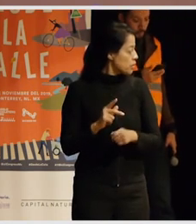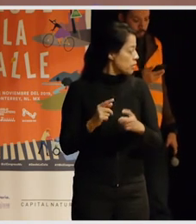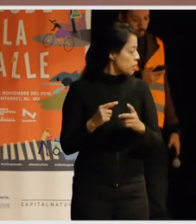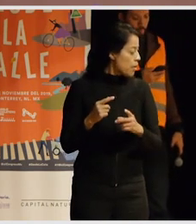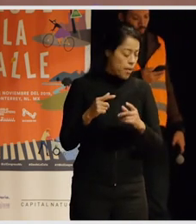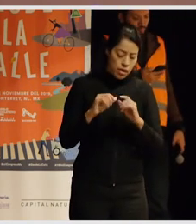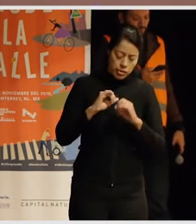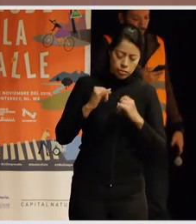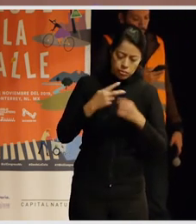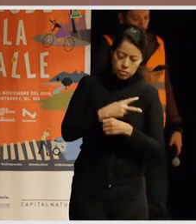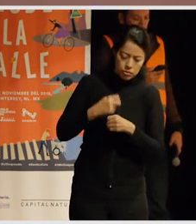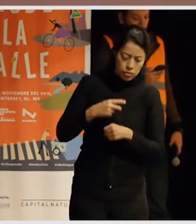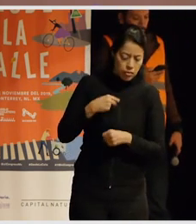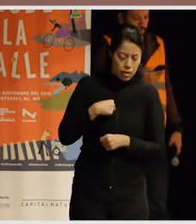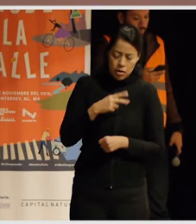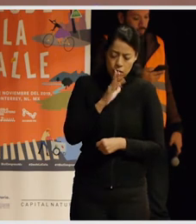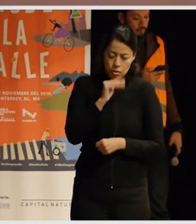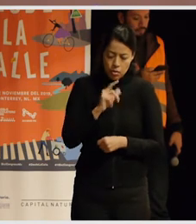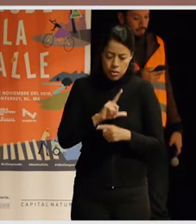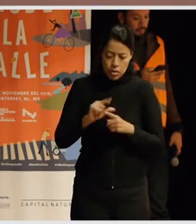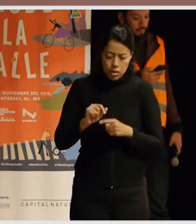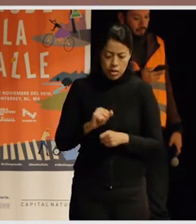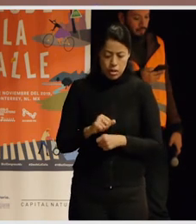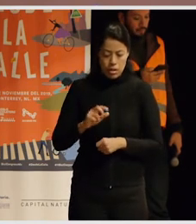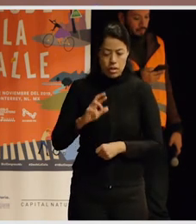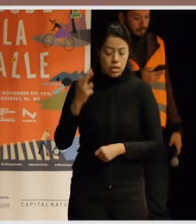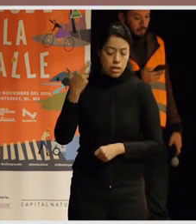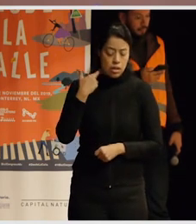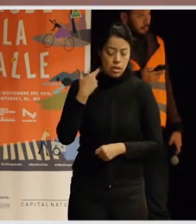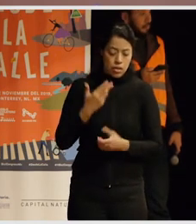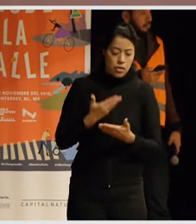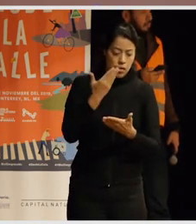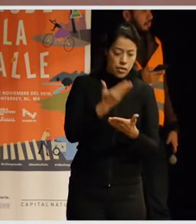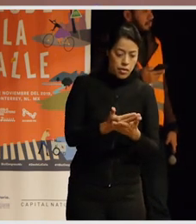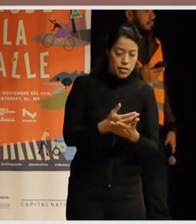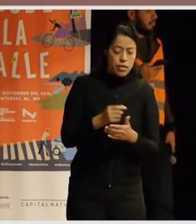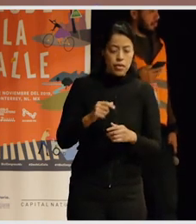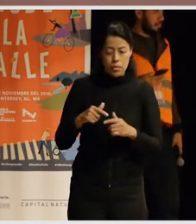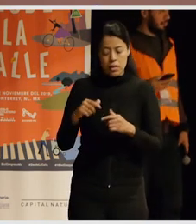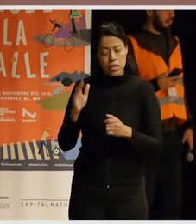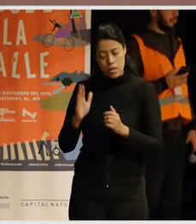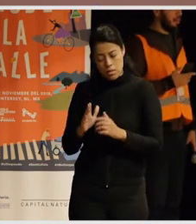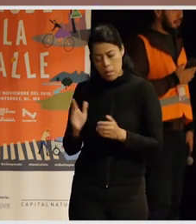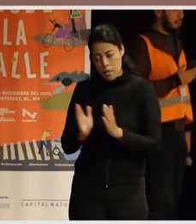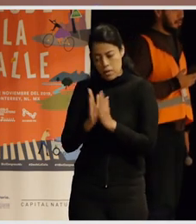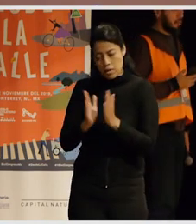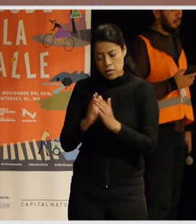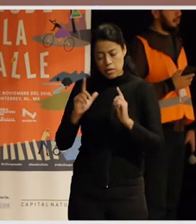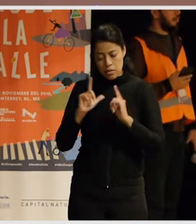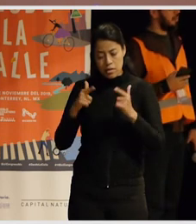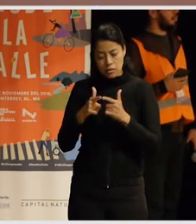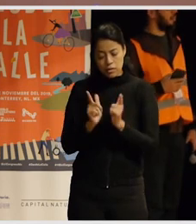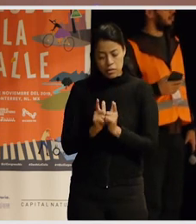trabaja en seda tú también ahorita y es parte de nuestro colectivo y la regidora que pasó a la iniciativa la ciclovía también es parte del colectivo hay tengo